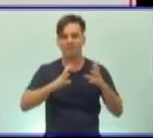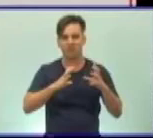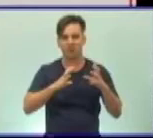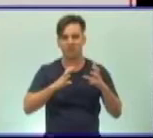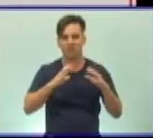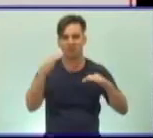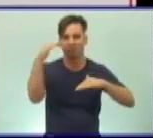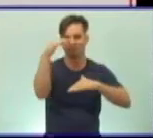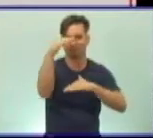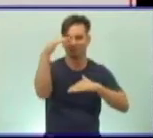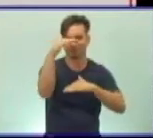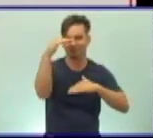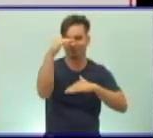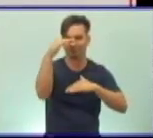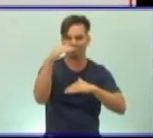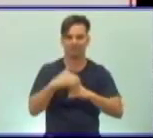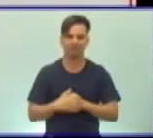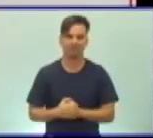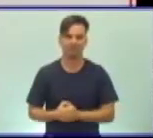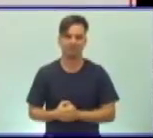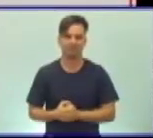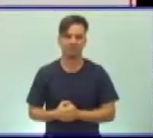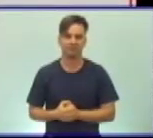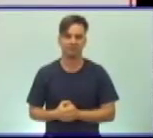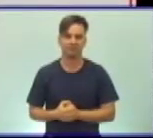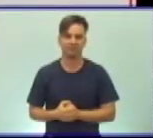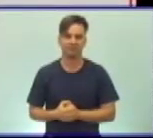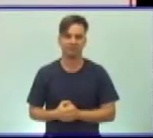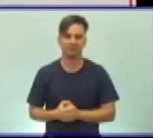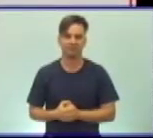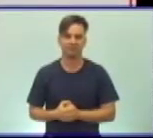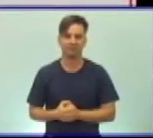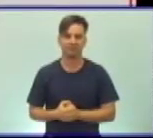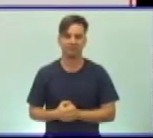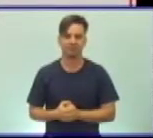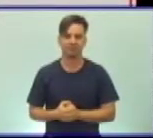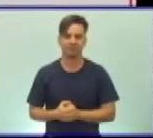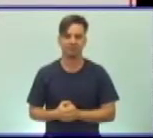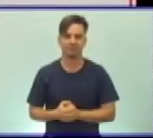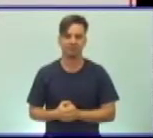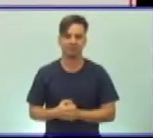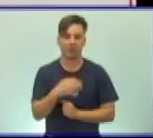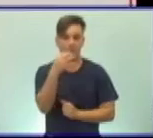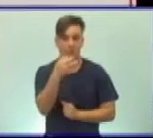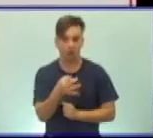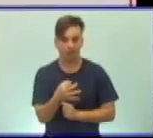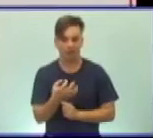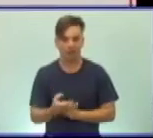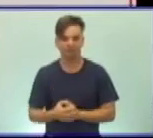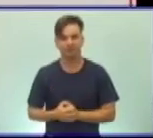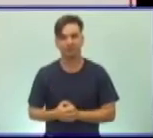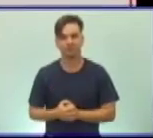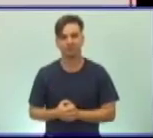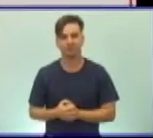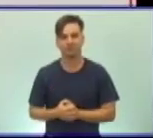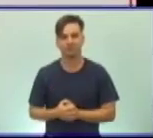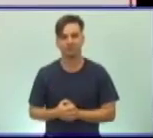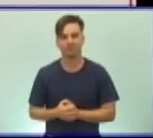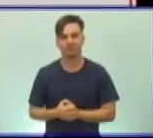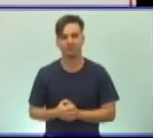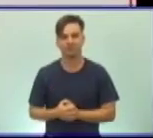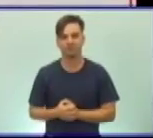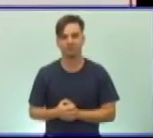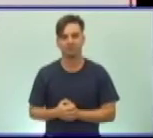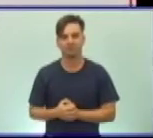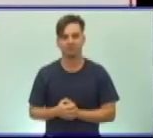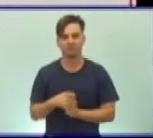los lados no paralelos. Ahí donde se forma la perpendicular. Correcto. Ahora, eso lo